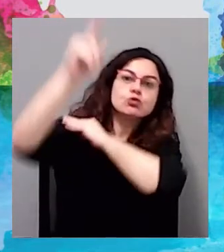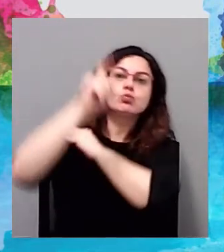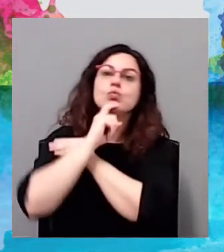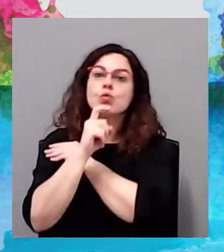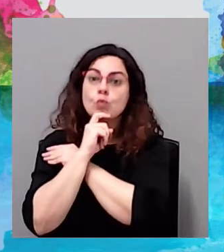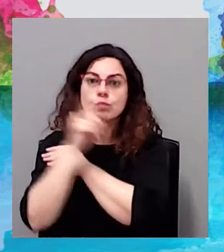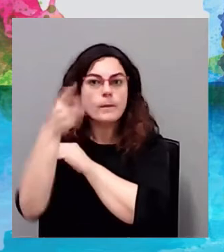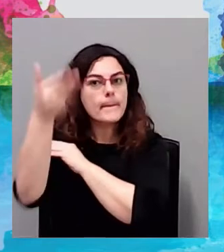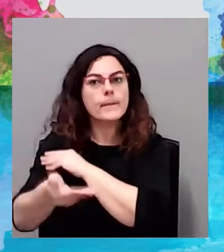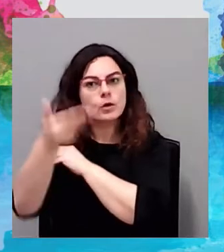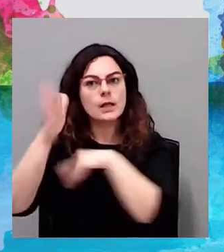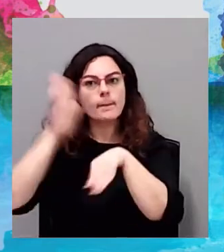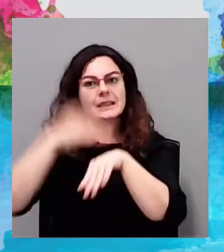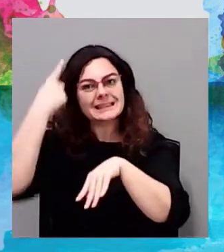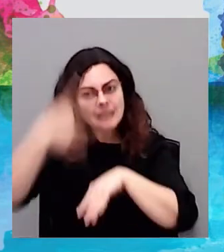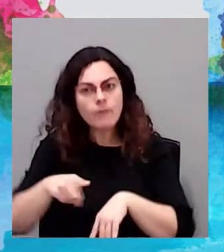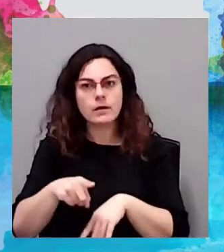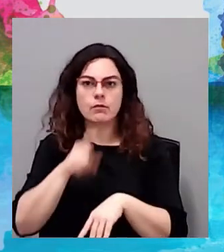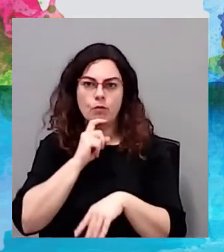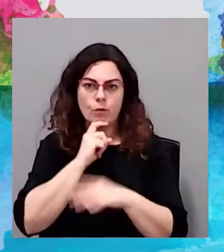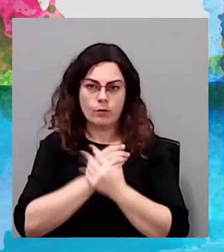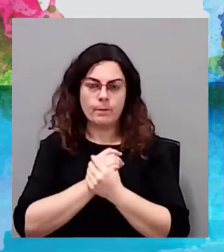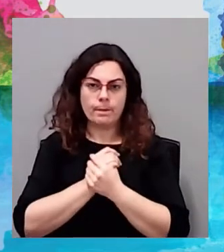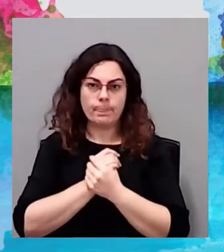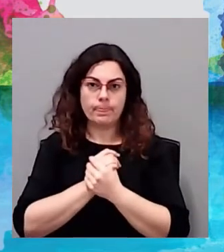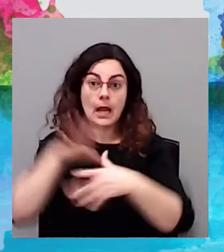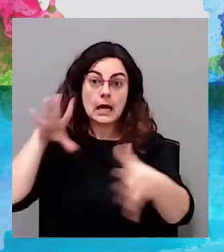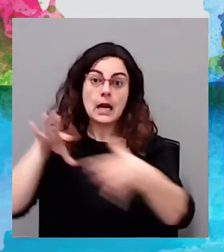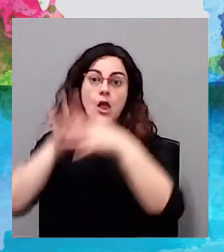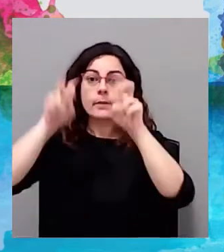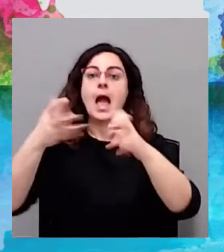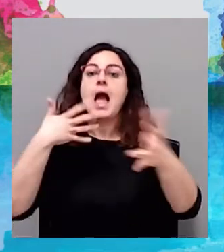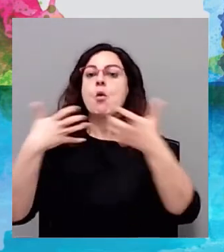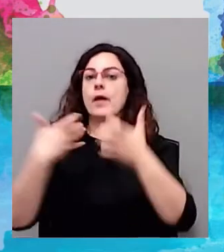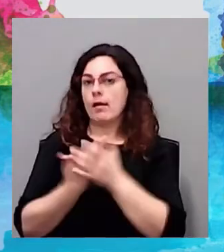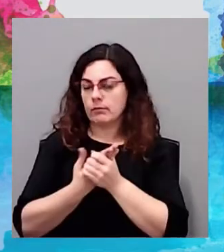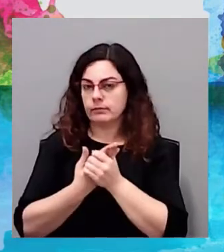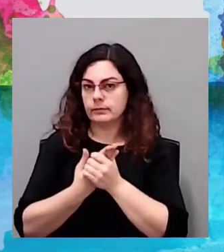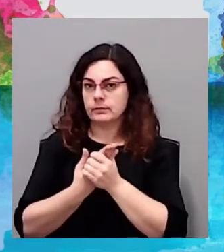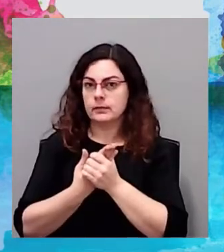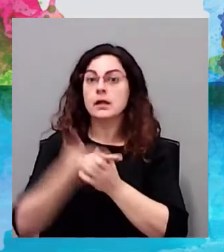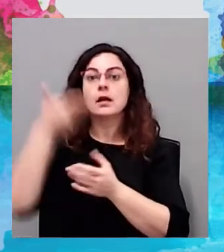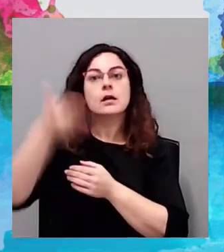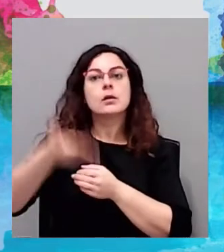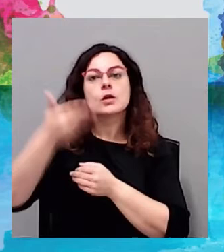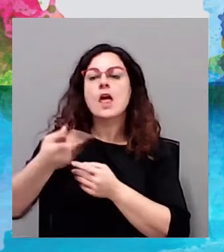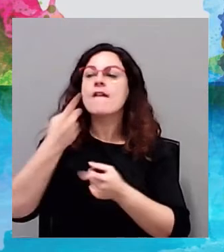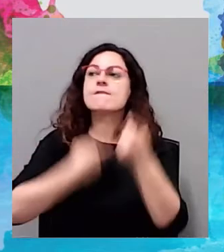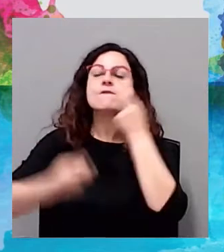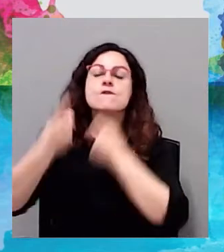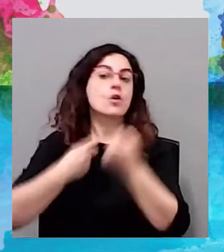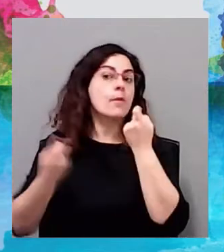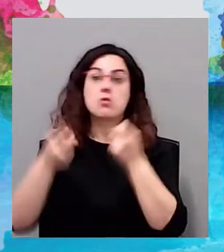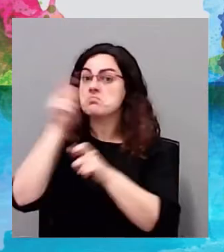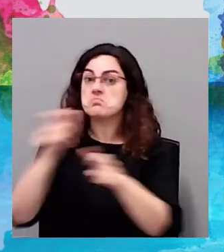experiencia. Dentro de la obra, como ya os decía, es importante dar la información a la que tienen acceso pues, todas las personas